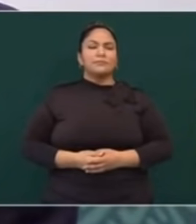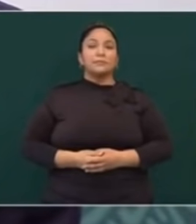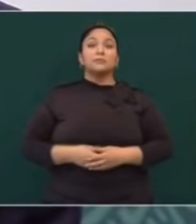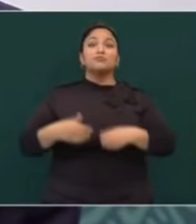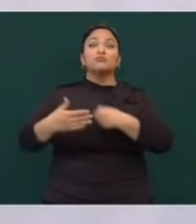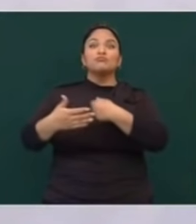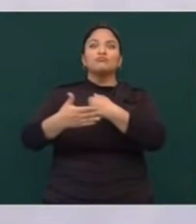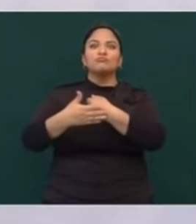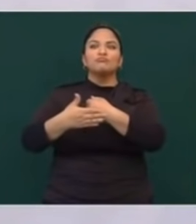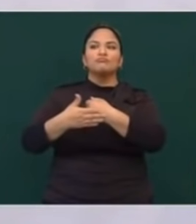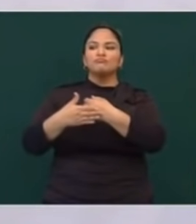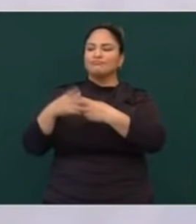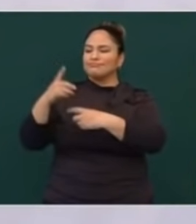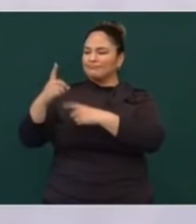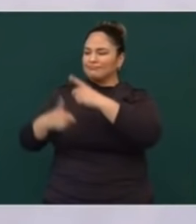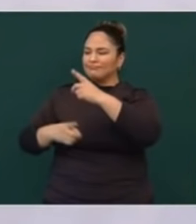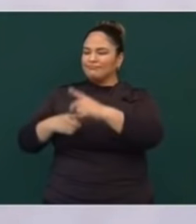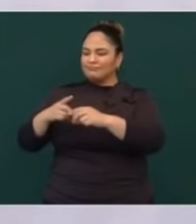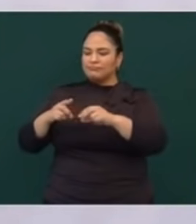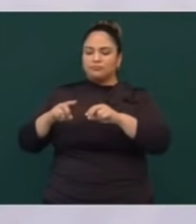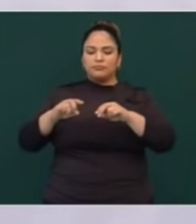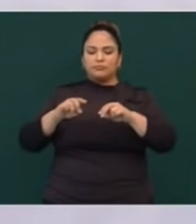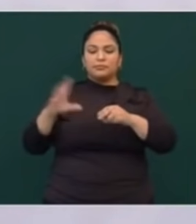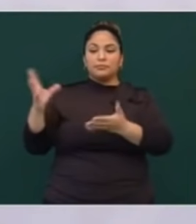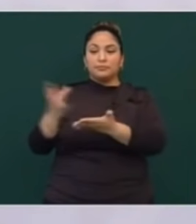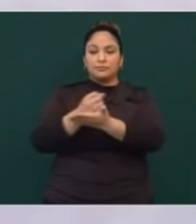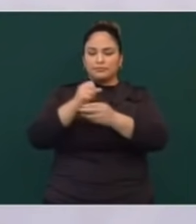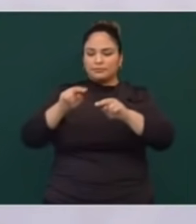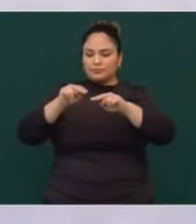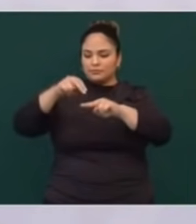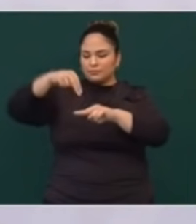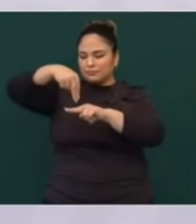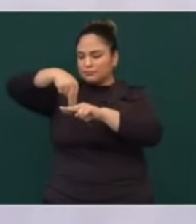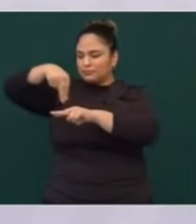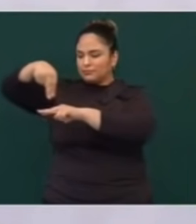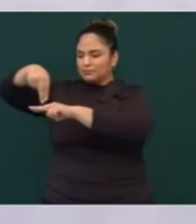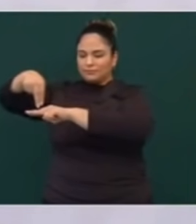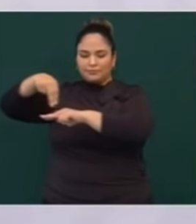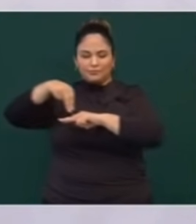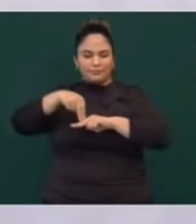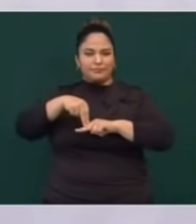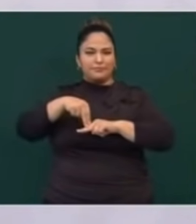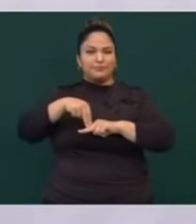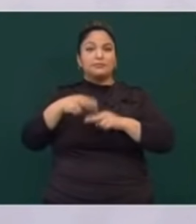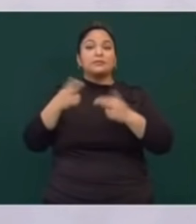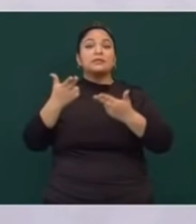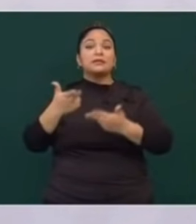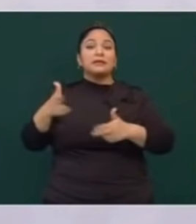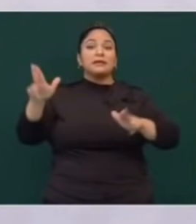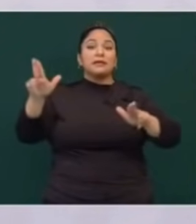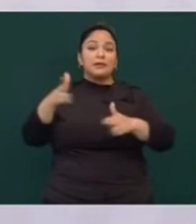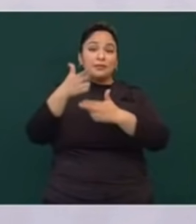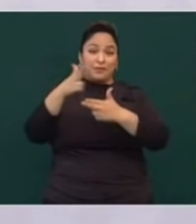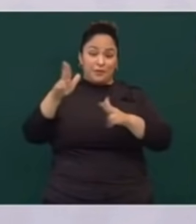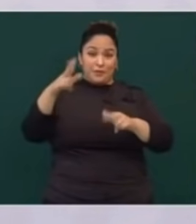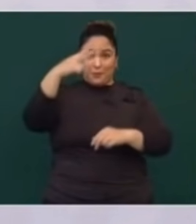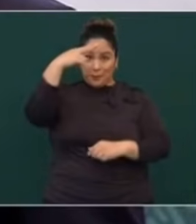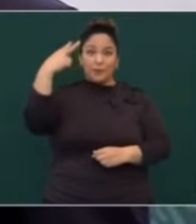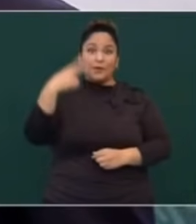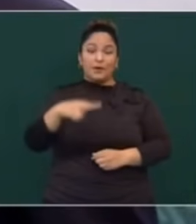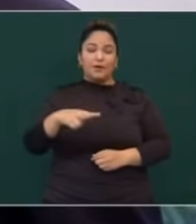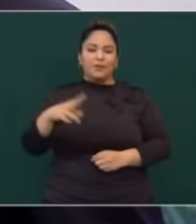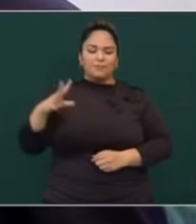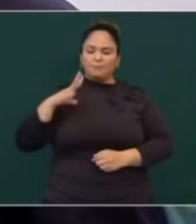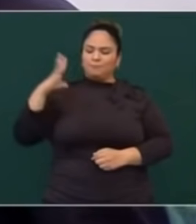podio escuchar nuestro himno nacional con mucho orgullo y poder